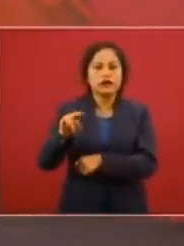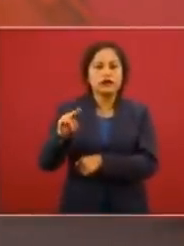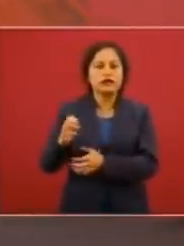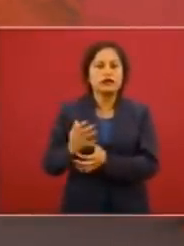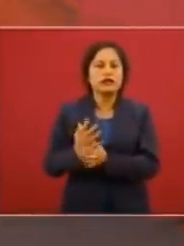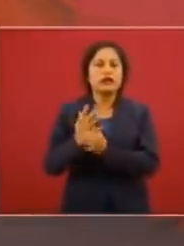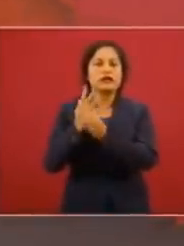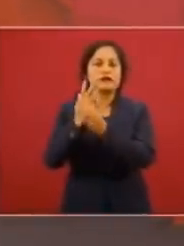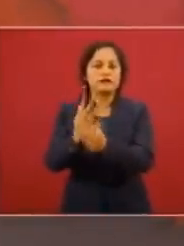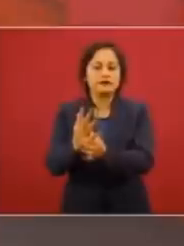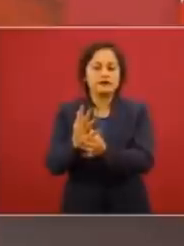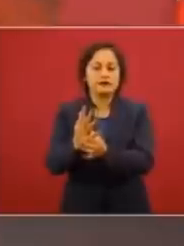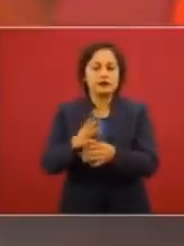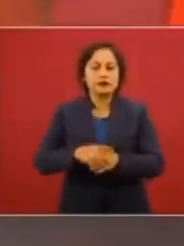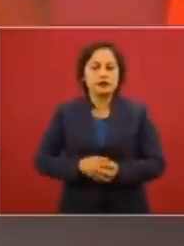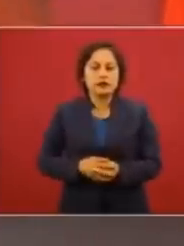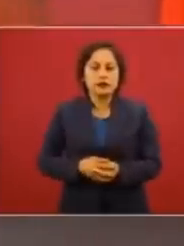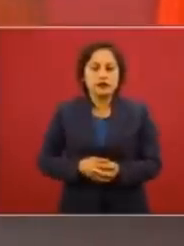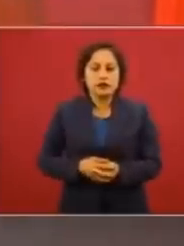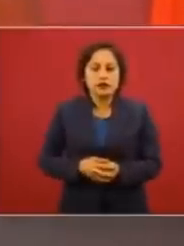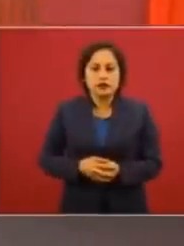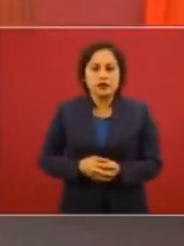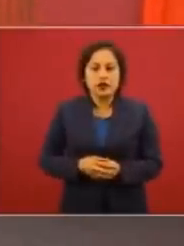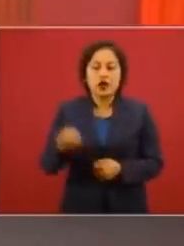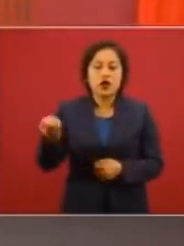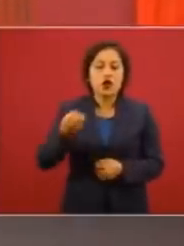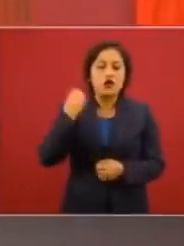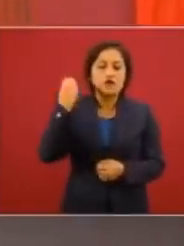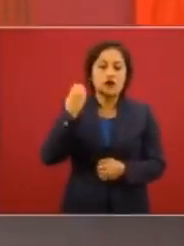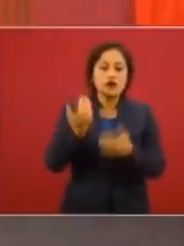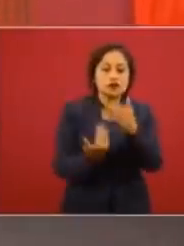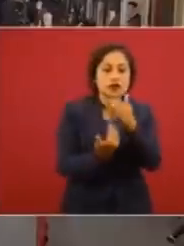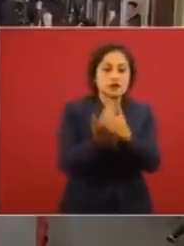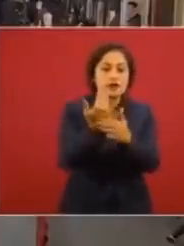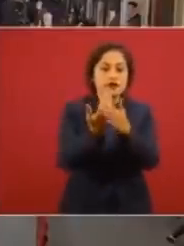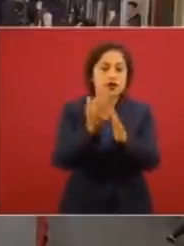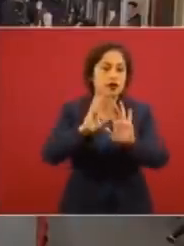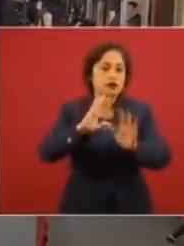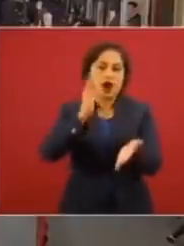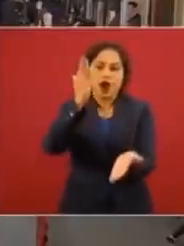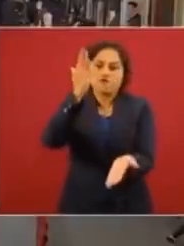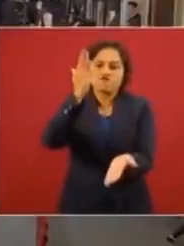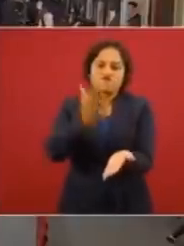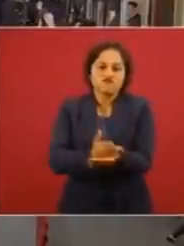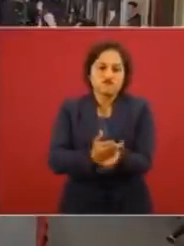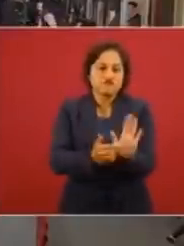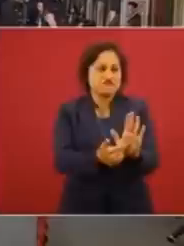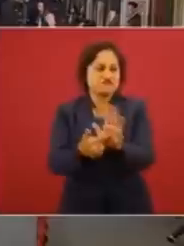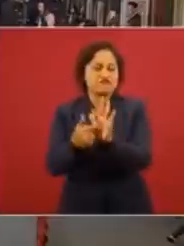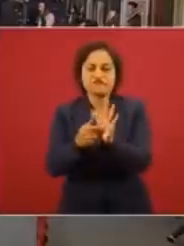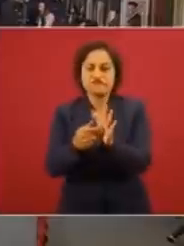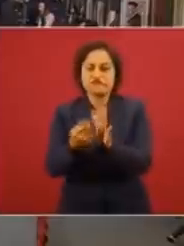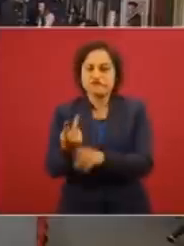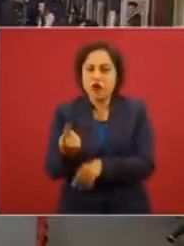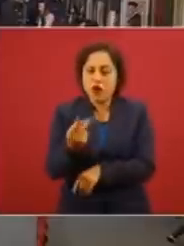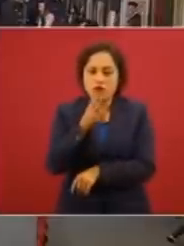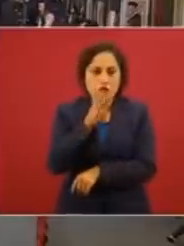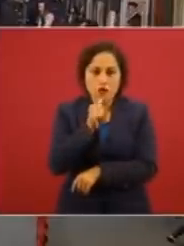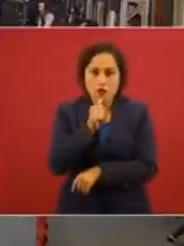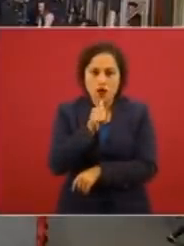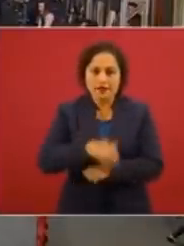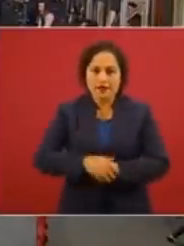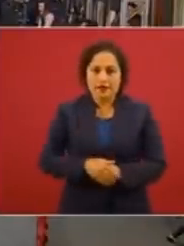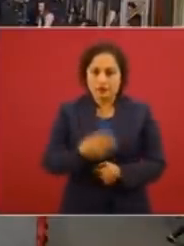poder transmitir este ya la mañanera si usted me puede dar este su punto de vista no estoy de acuerdo